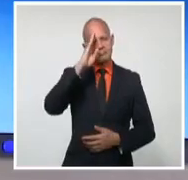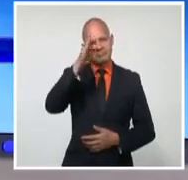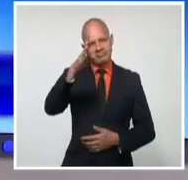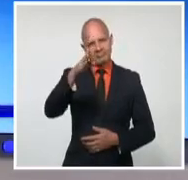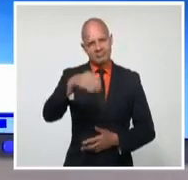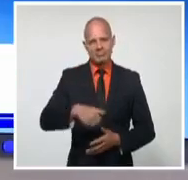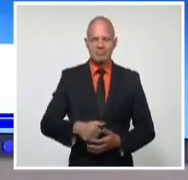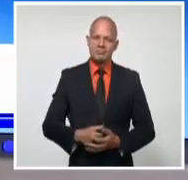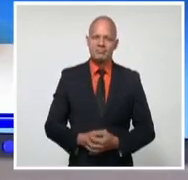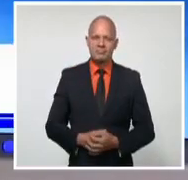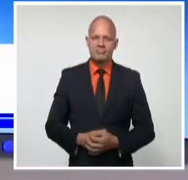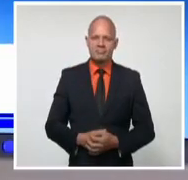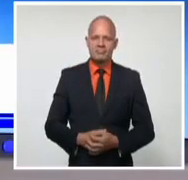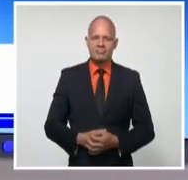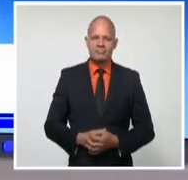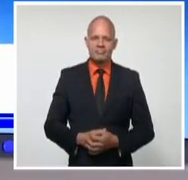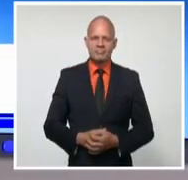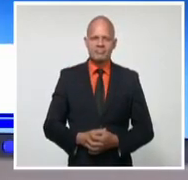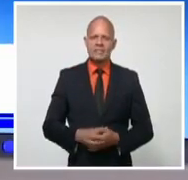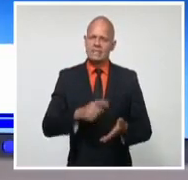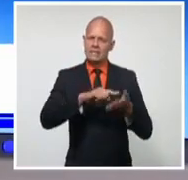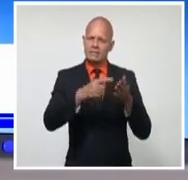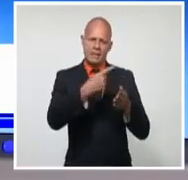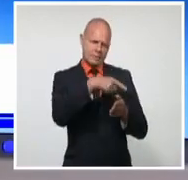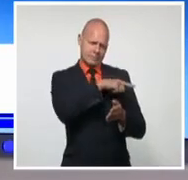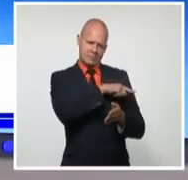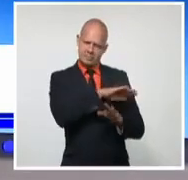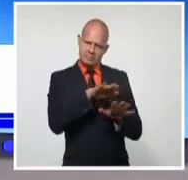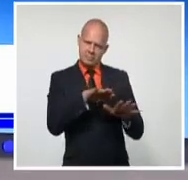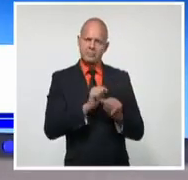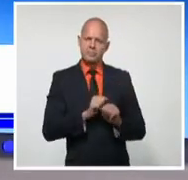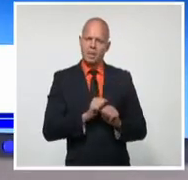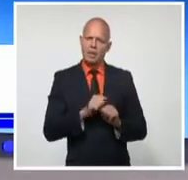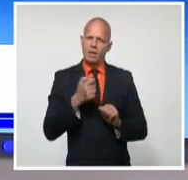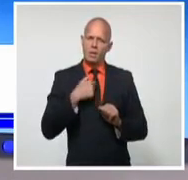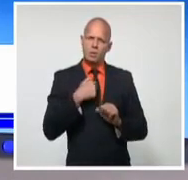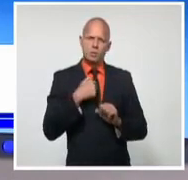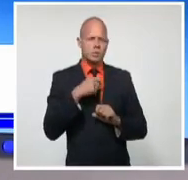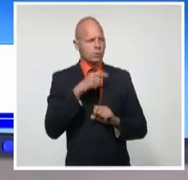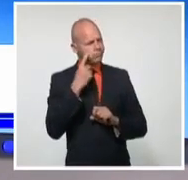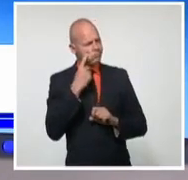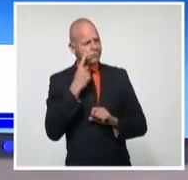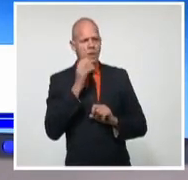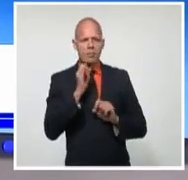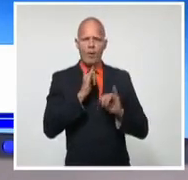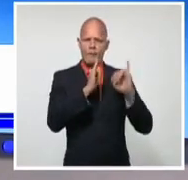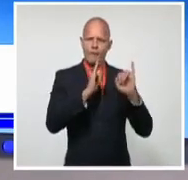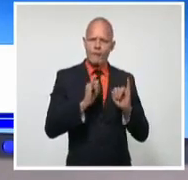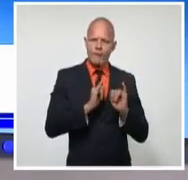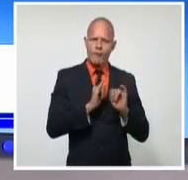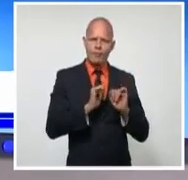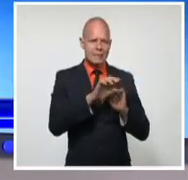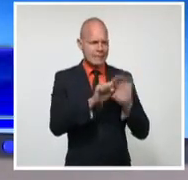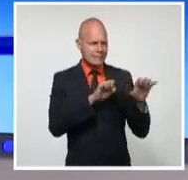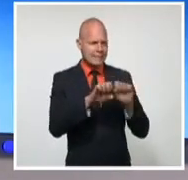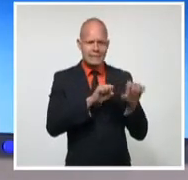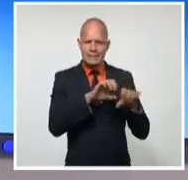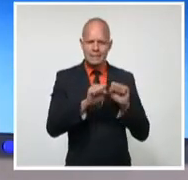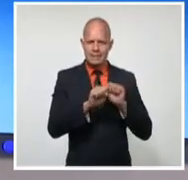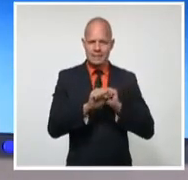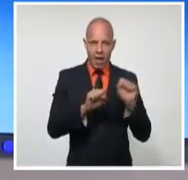Buenas noches. En estas semanas hemos recopilado muchísima información. Sí, muchísima información que ya es hora de ir compartiendo